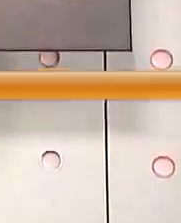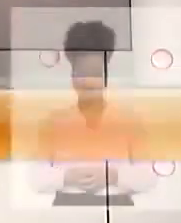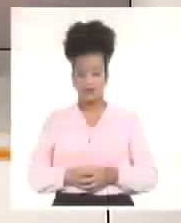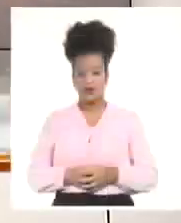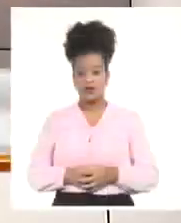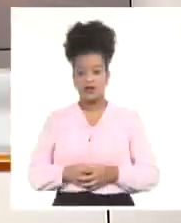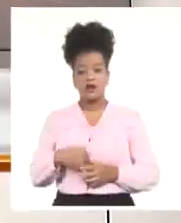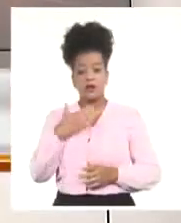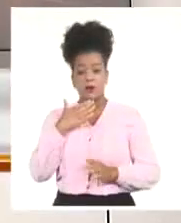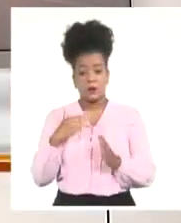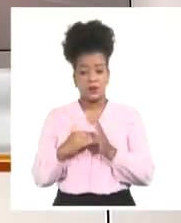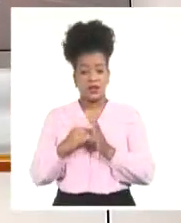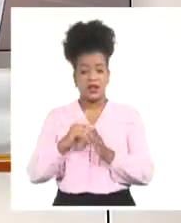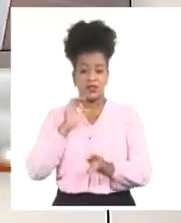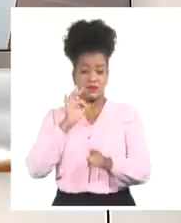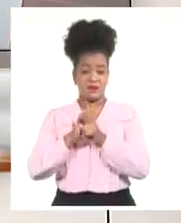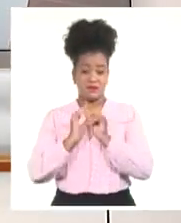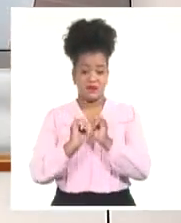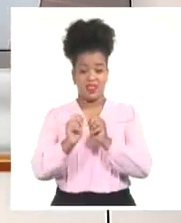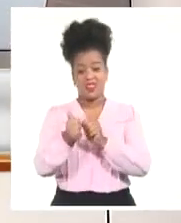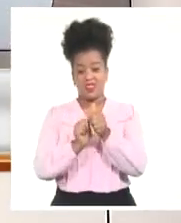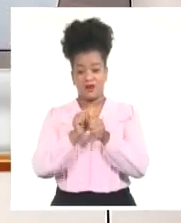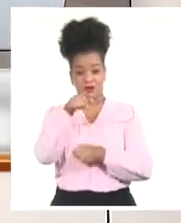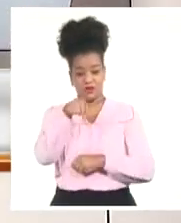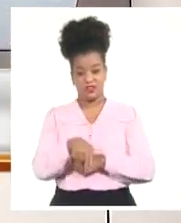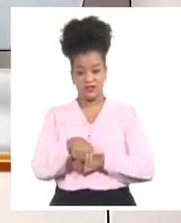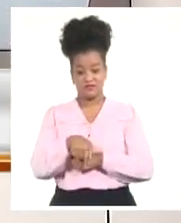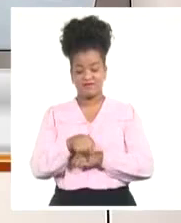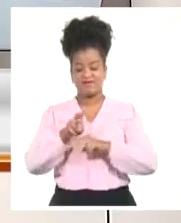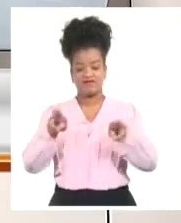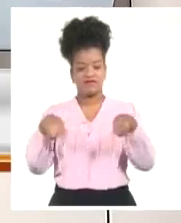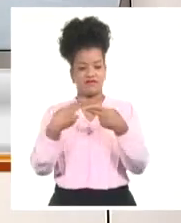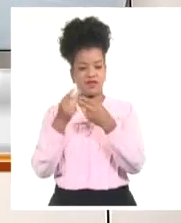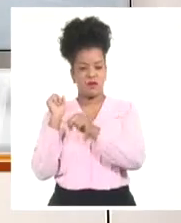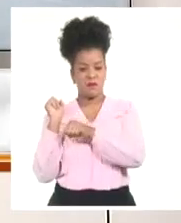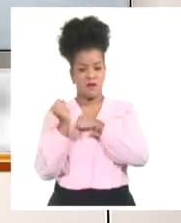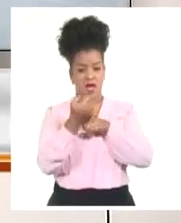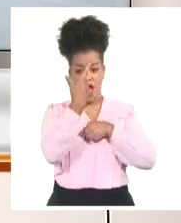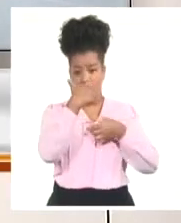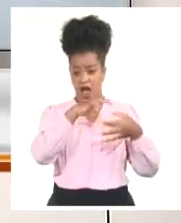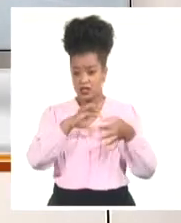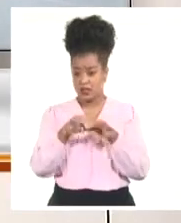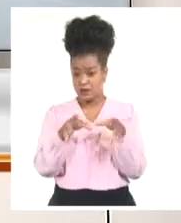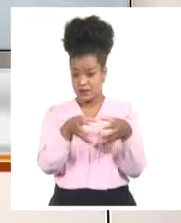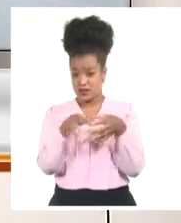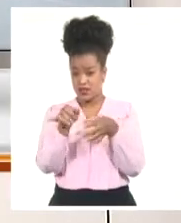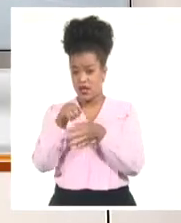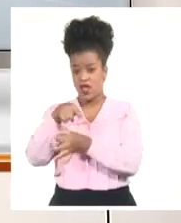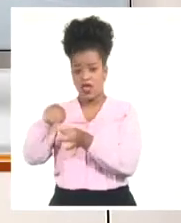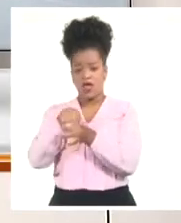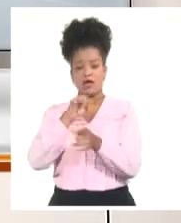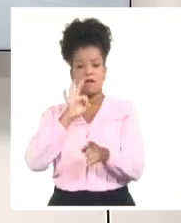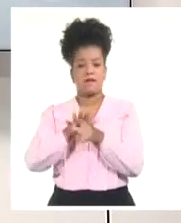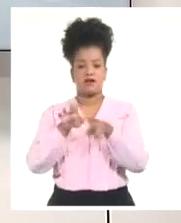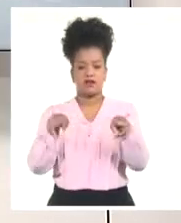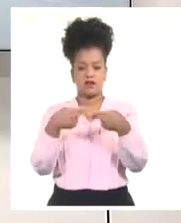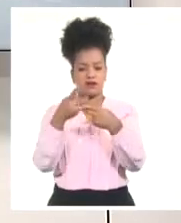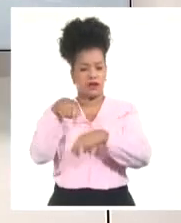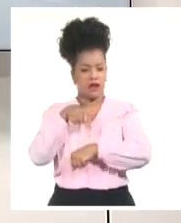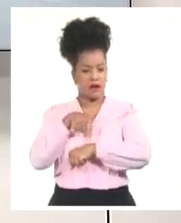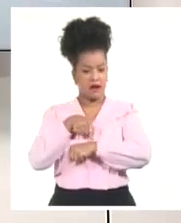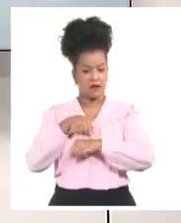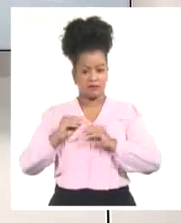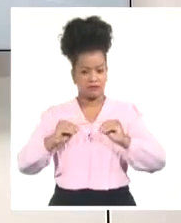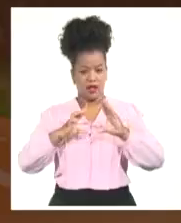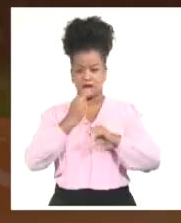Buenas tardes, sea bienvenido a la información deportiva al mediodía. En la Serie Nacional de Béisbol, Artemisa e Isla de la Juventud comenzaron el doble juego desde horas tempranas.